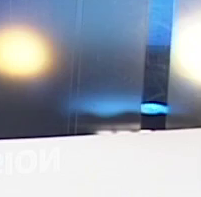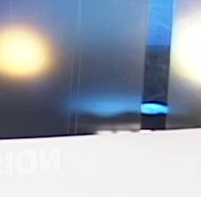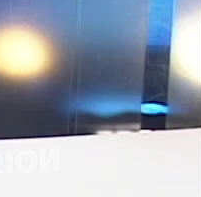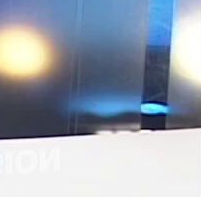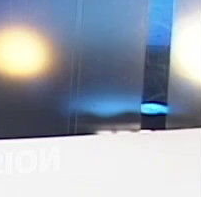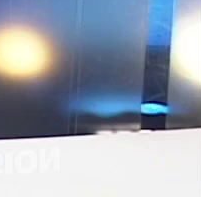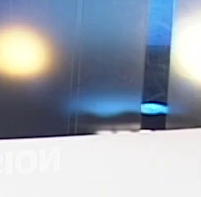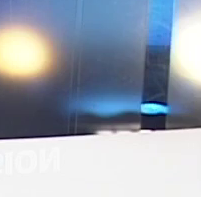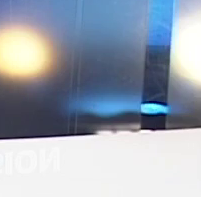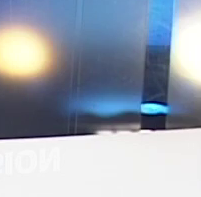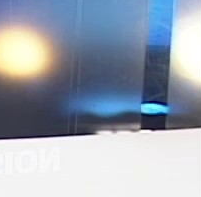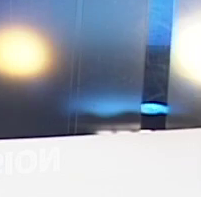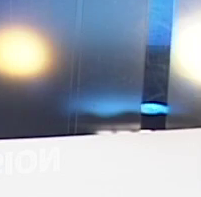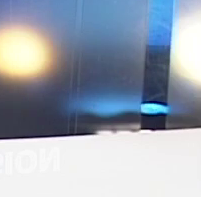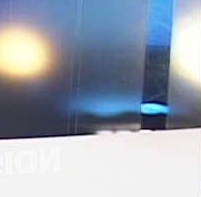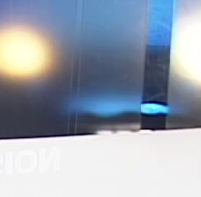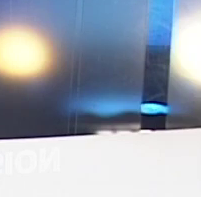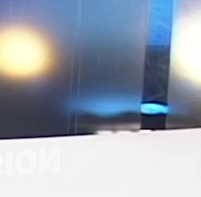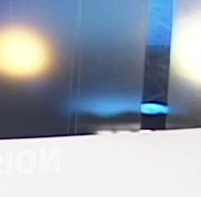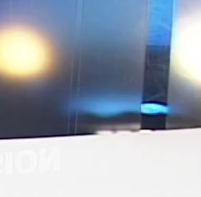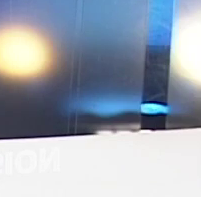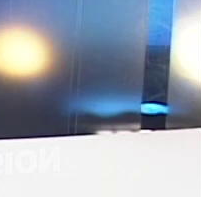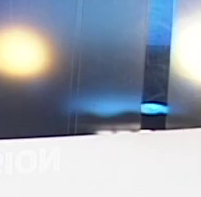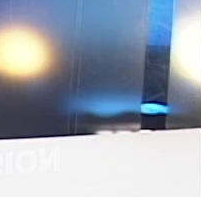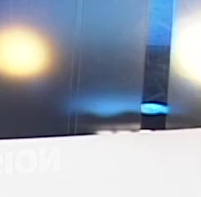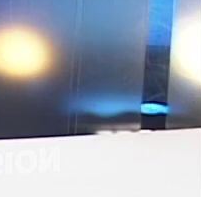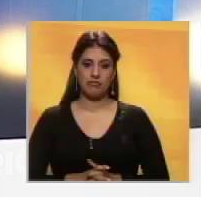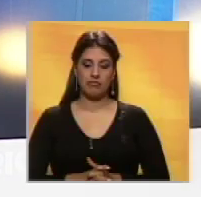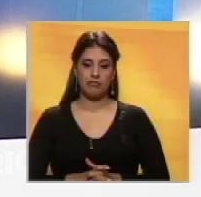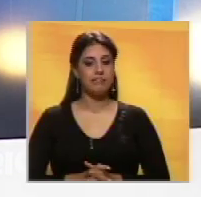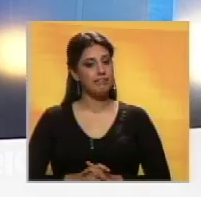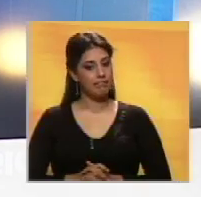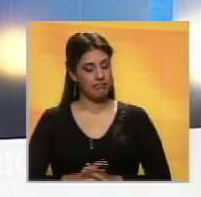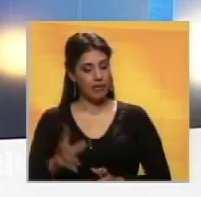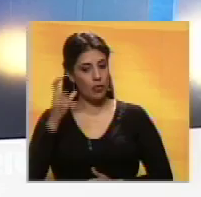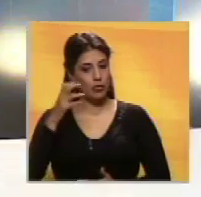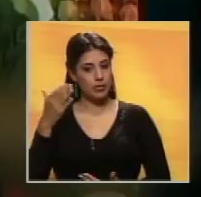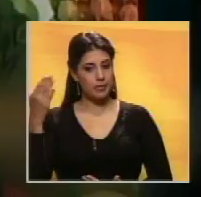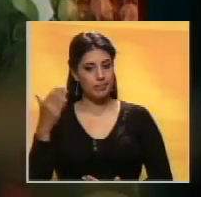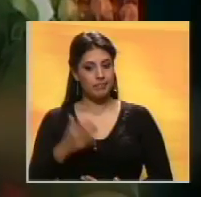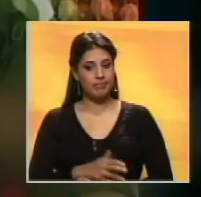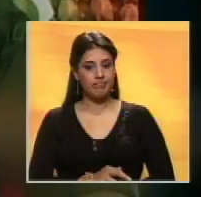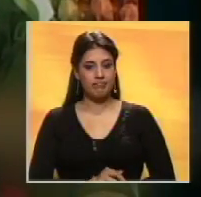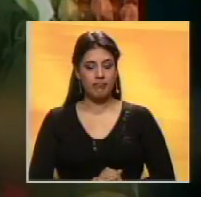López, hizo un llamado a dejar las acciones violentas durante manifestaciones en el país. Escuchemos.